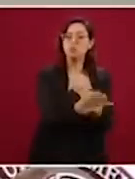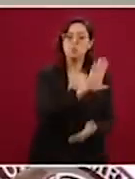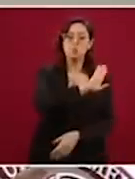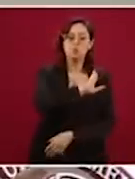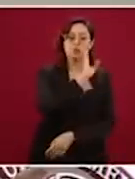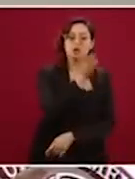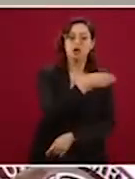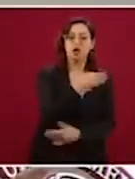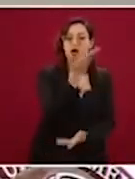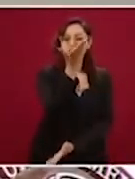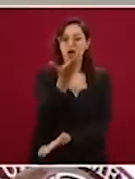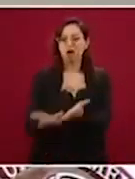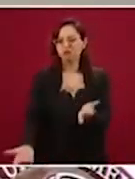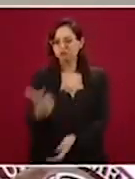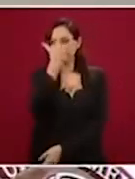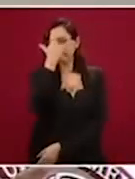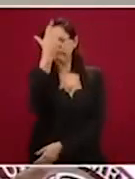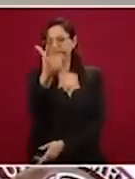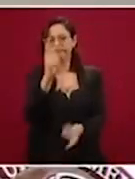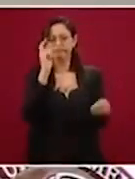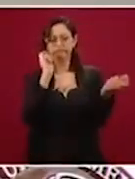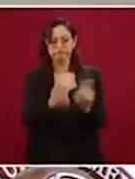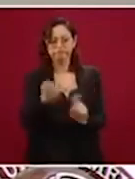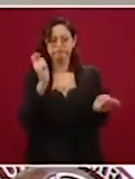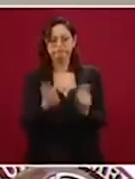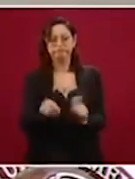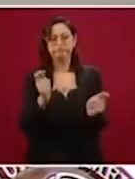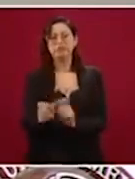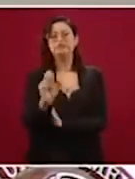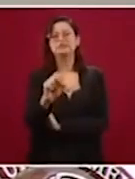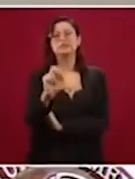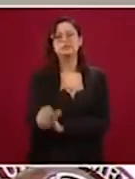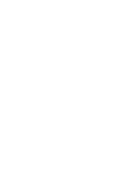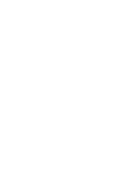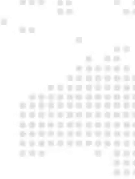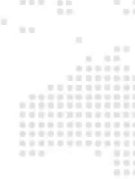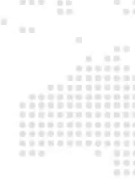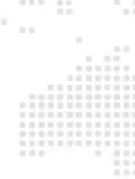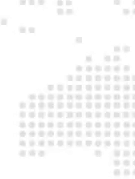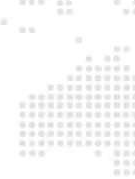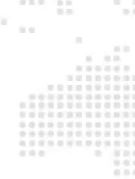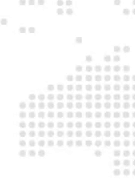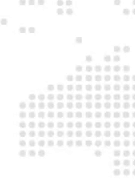acervos en lenguas indígenas lo harán en 68 lenguas nacionales